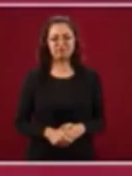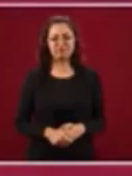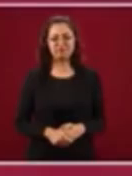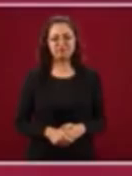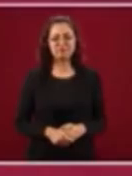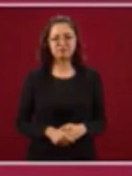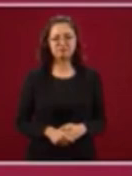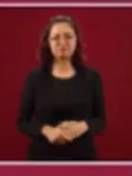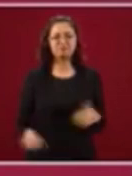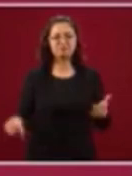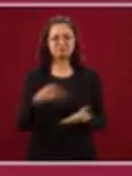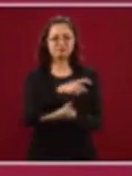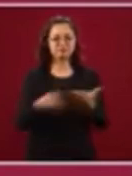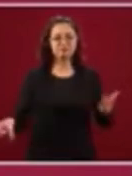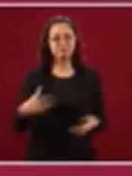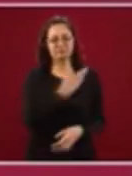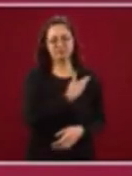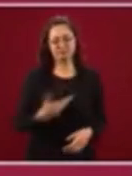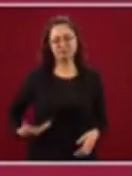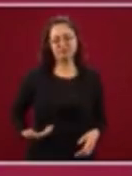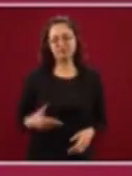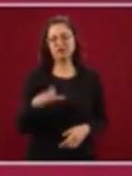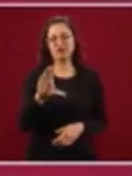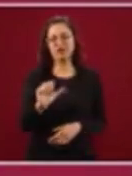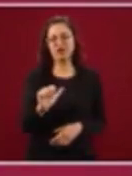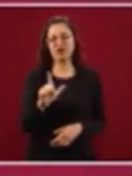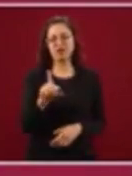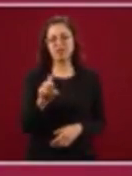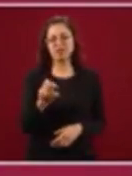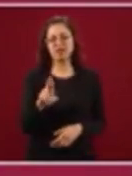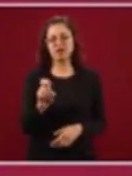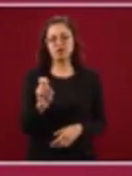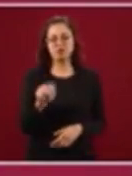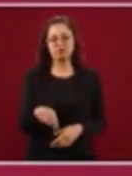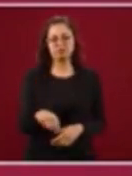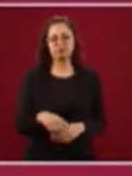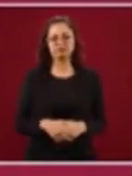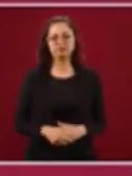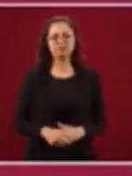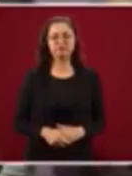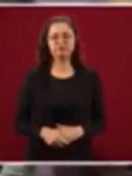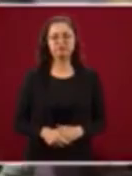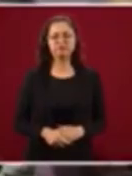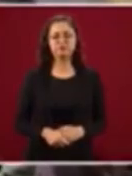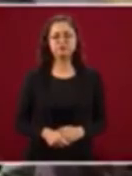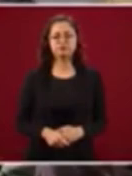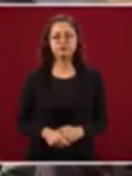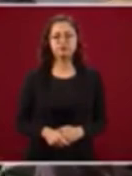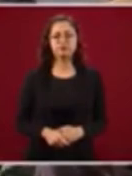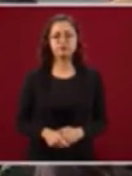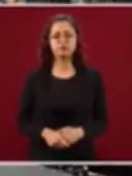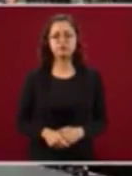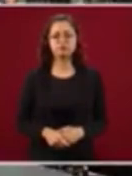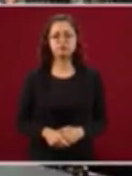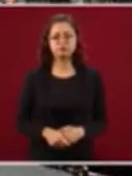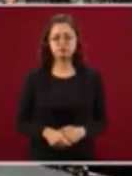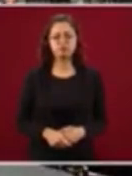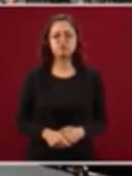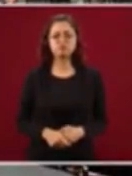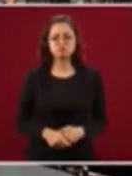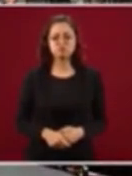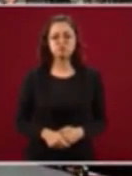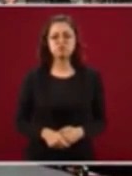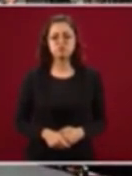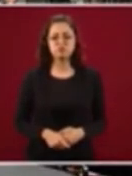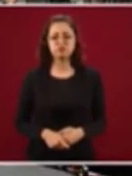era el presidente Calderón. Calderón, ¿qué? El secretario de Hacienda de Calderón era mío. Sí,